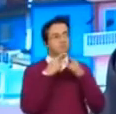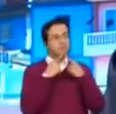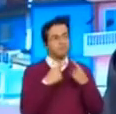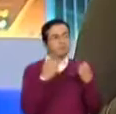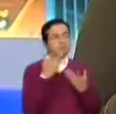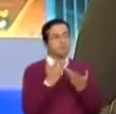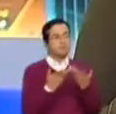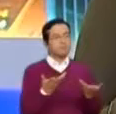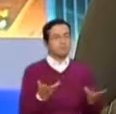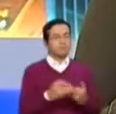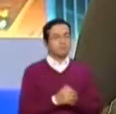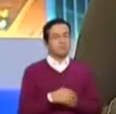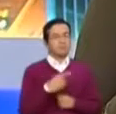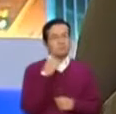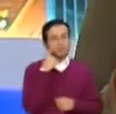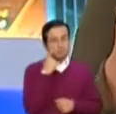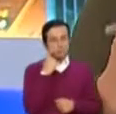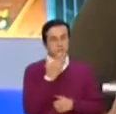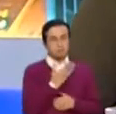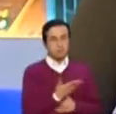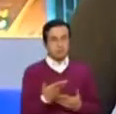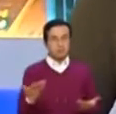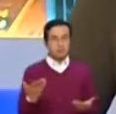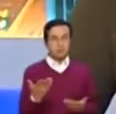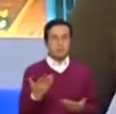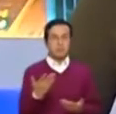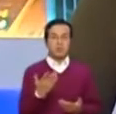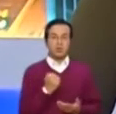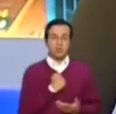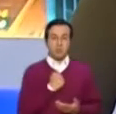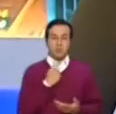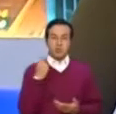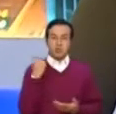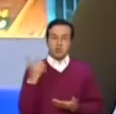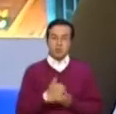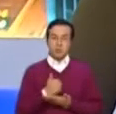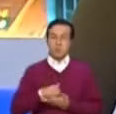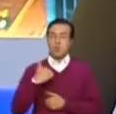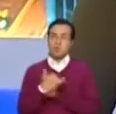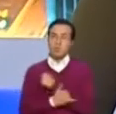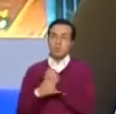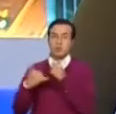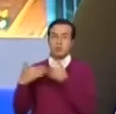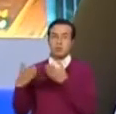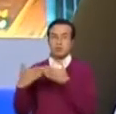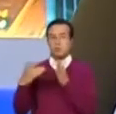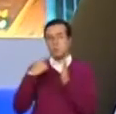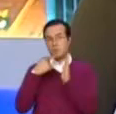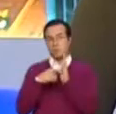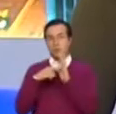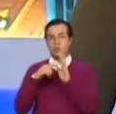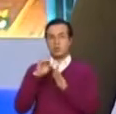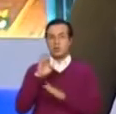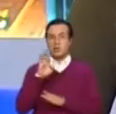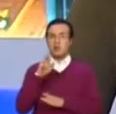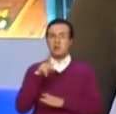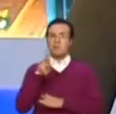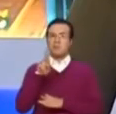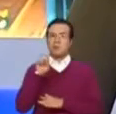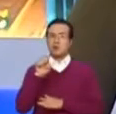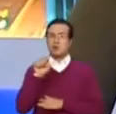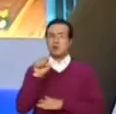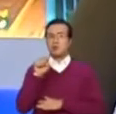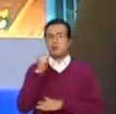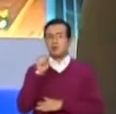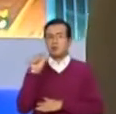él podría demostrar que todo lo que ingresó producto de estas empresas que tiene en Panamá, una de ellas Enterprise S.A., podría